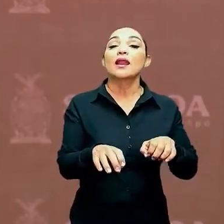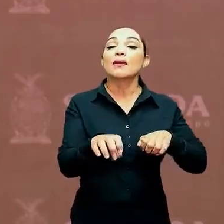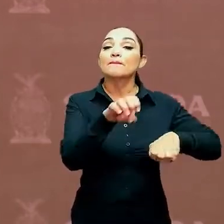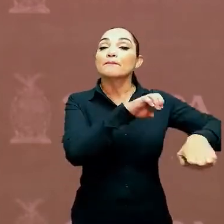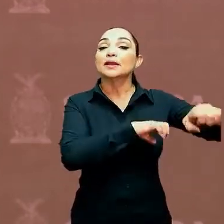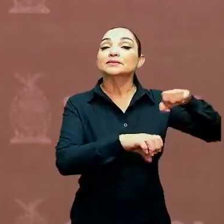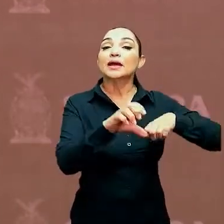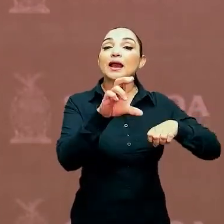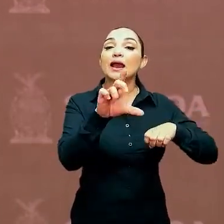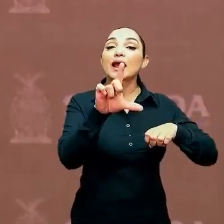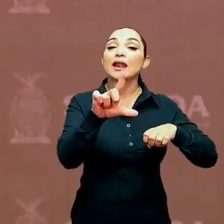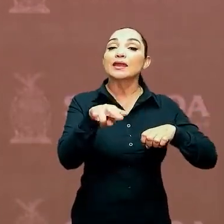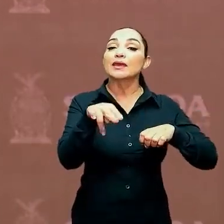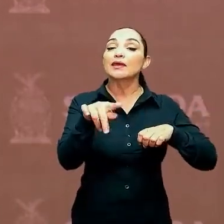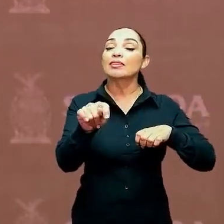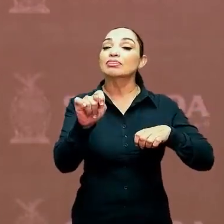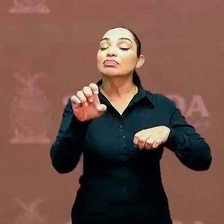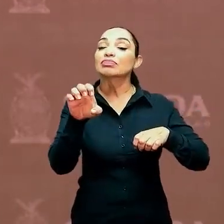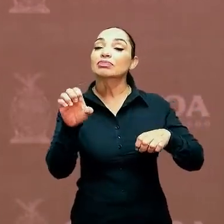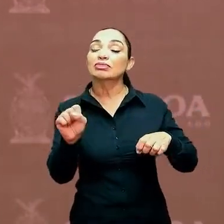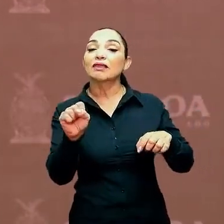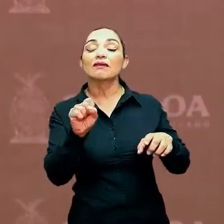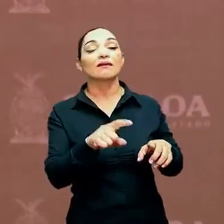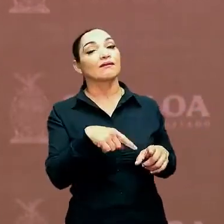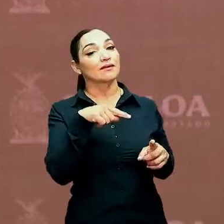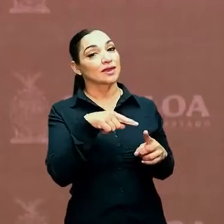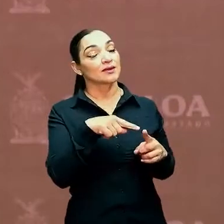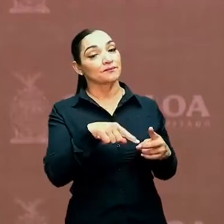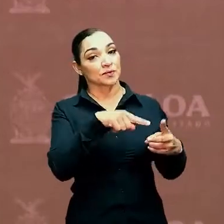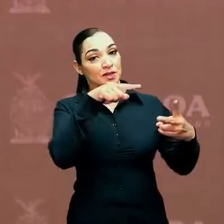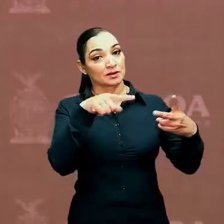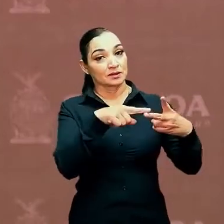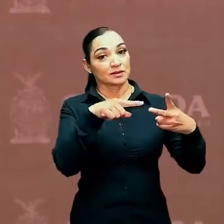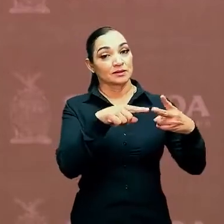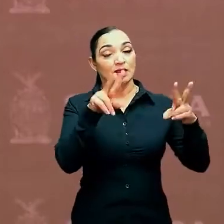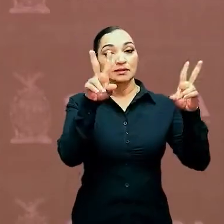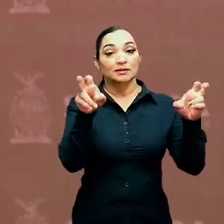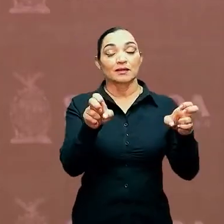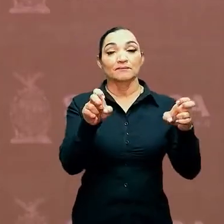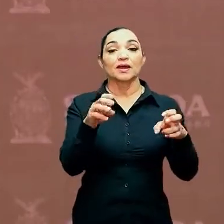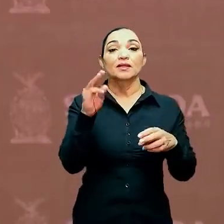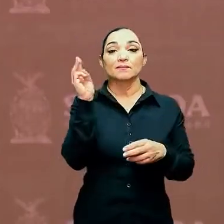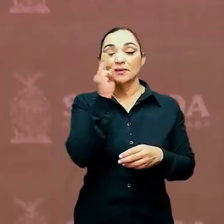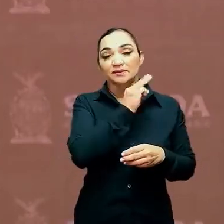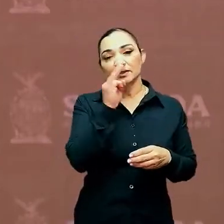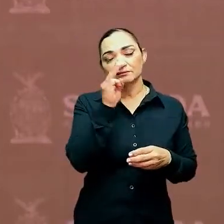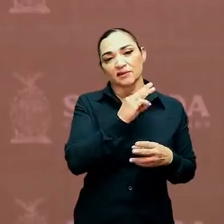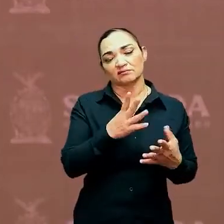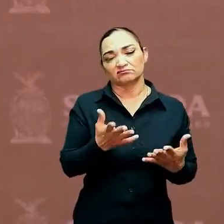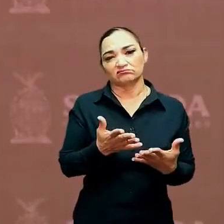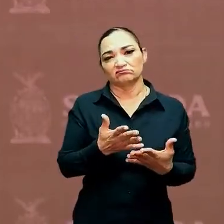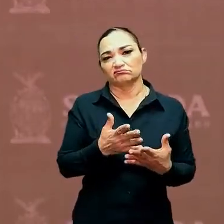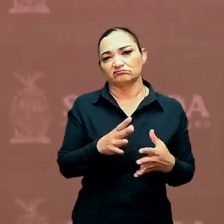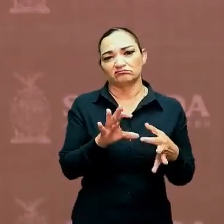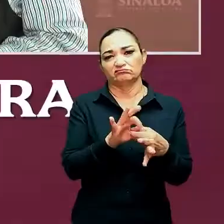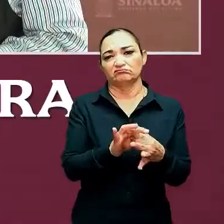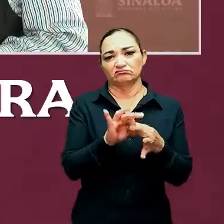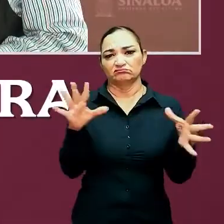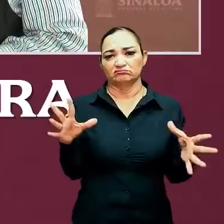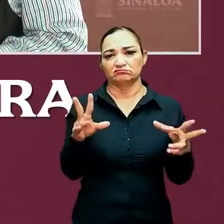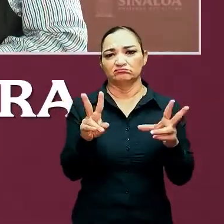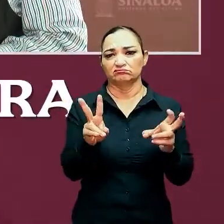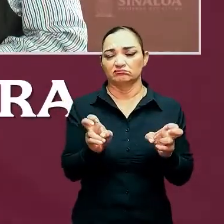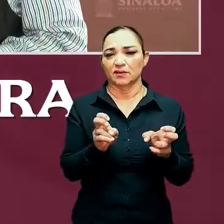de Mazatlán, pues ese tema es de ahora, es muy reciente. Entonces no tenía que ver para atrás. Los estadios,